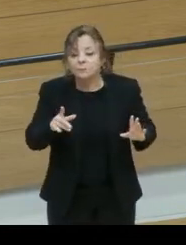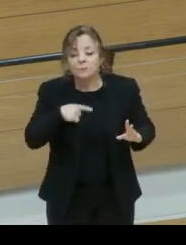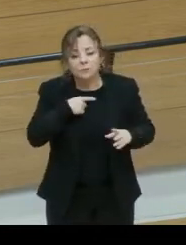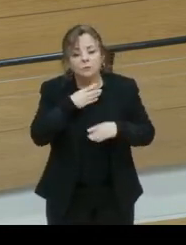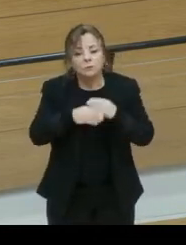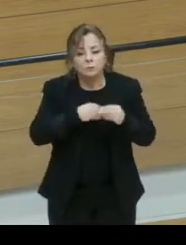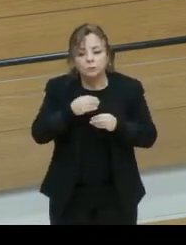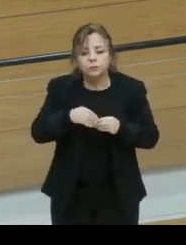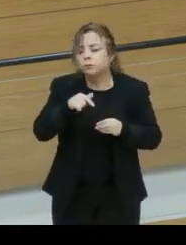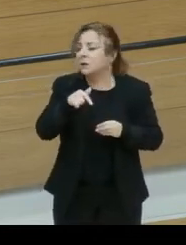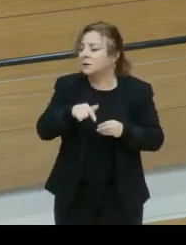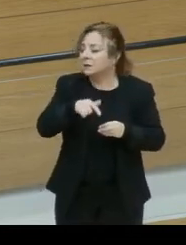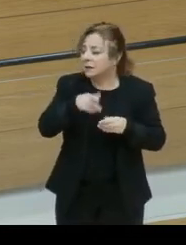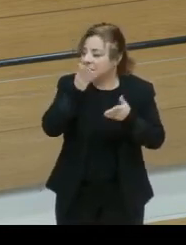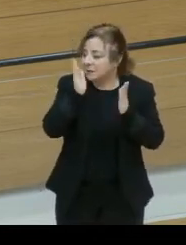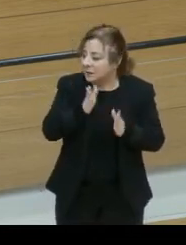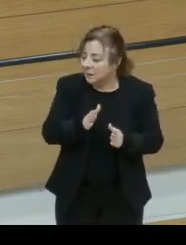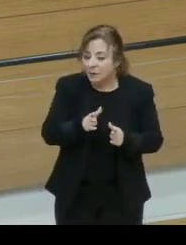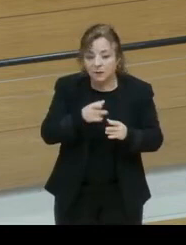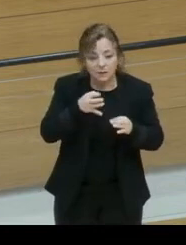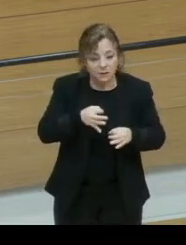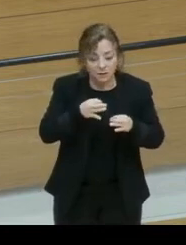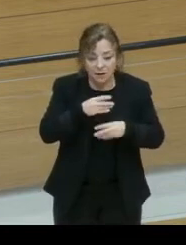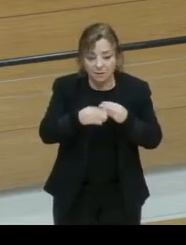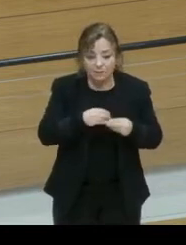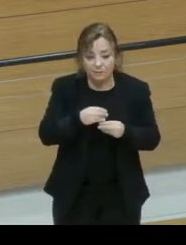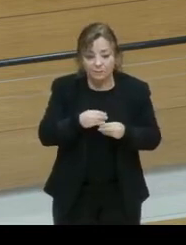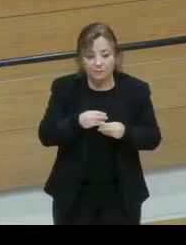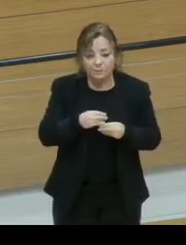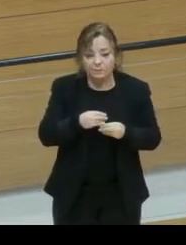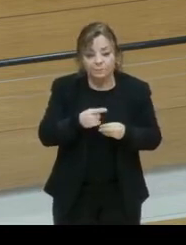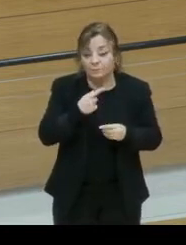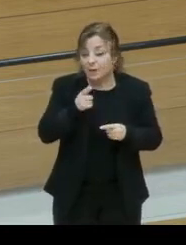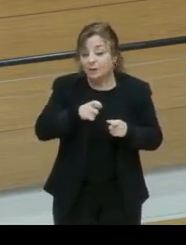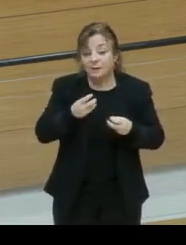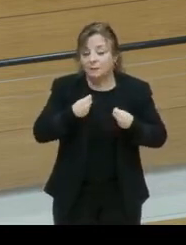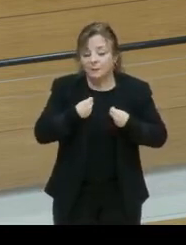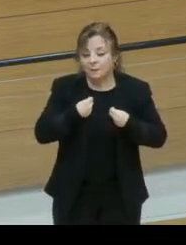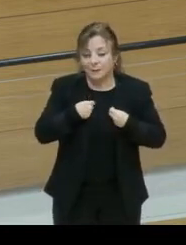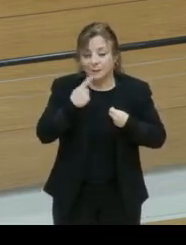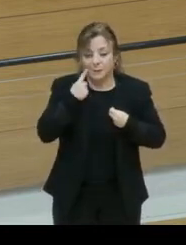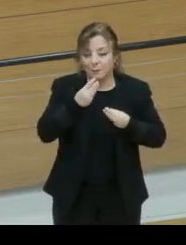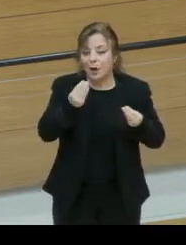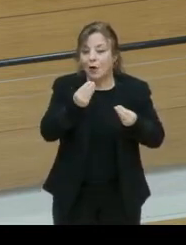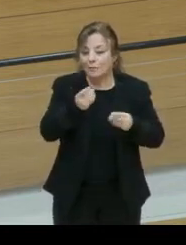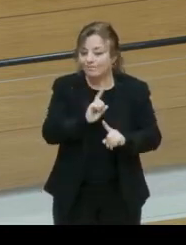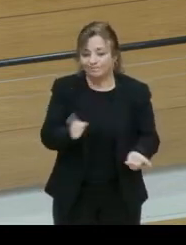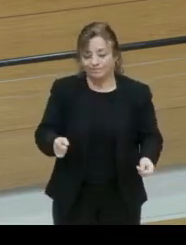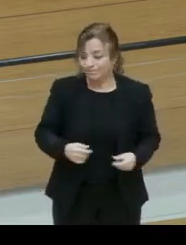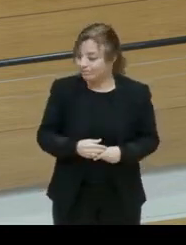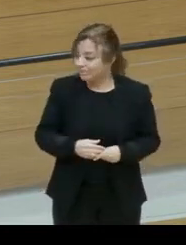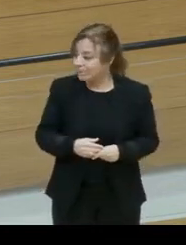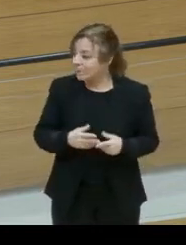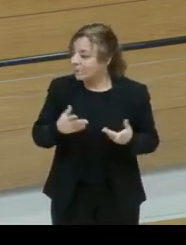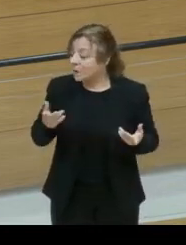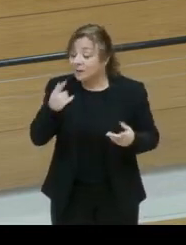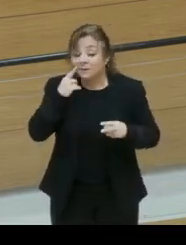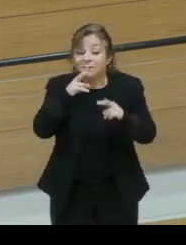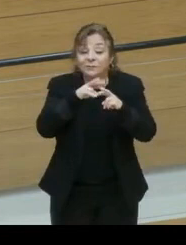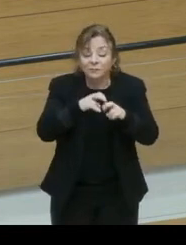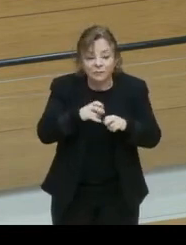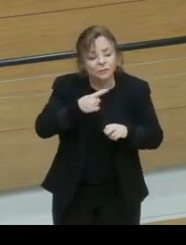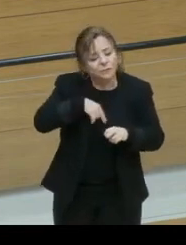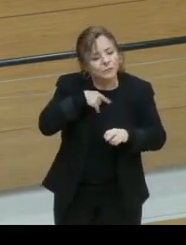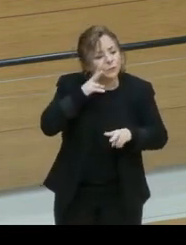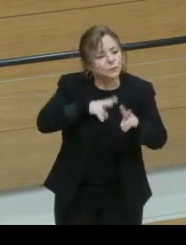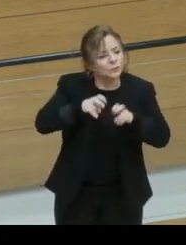empleando estas terapias constantemente, la tasa de supervivencia estamos viendo que no mejora. Por lo tanto, en investigación queremos